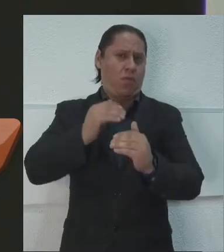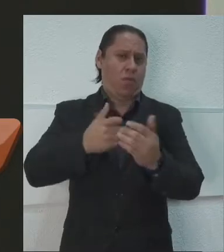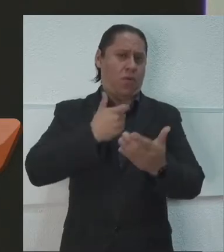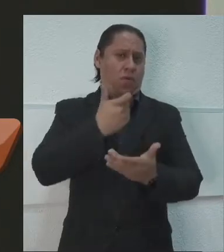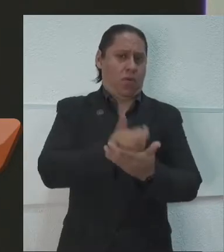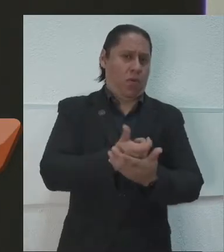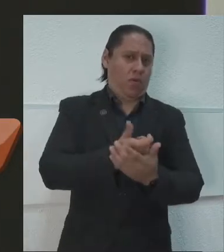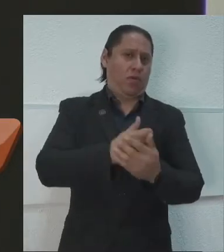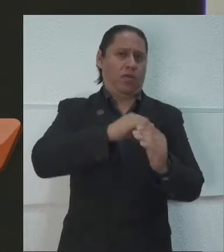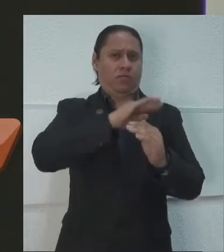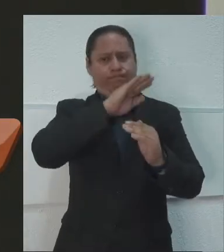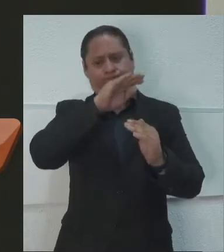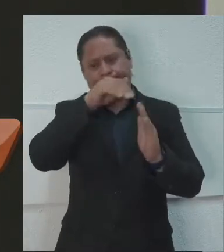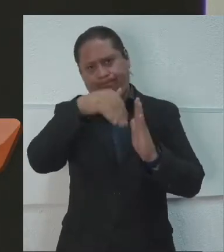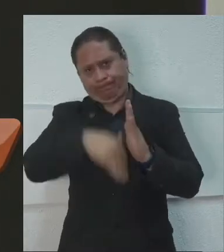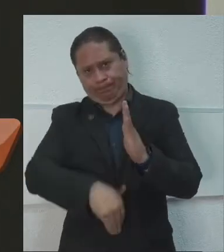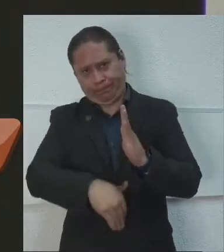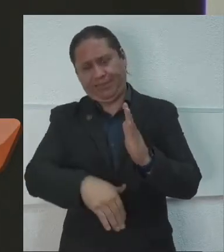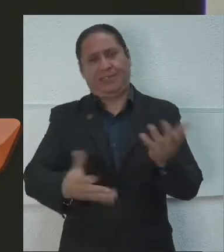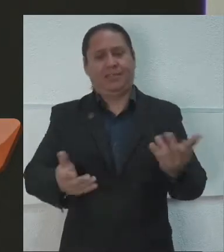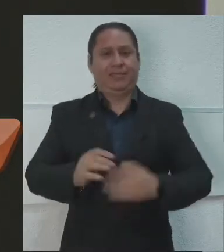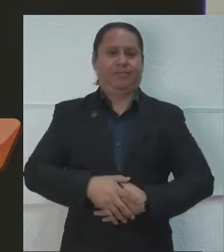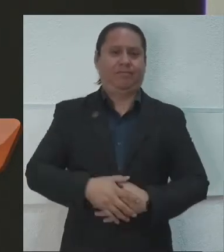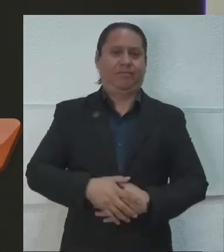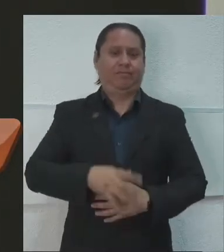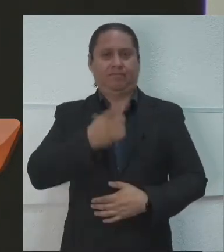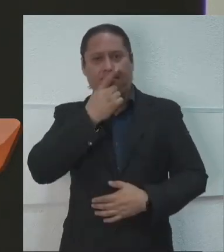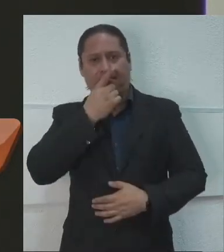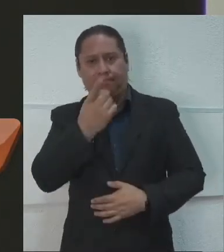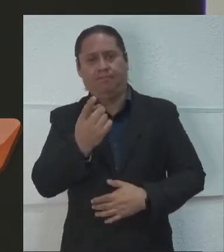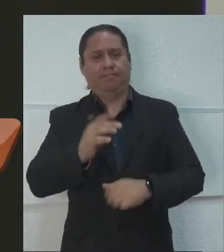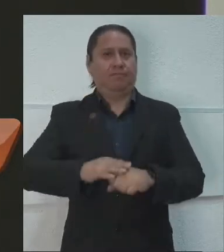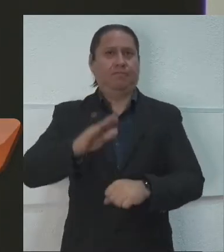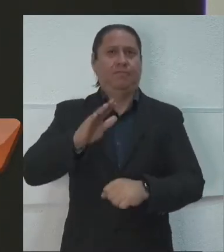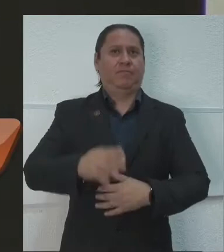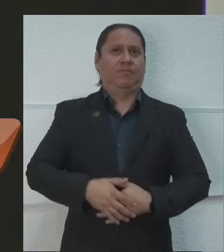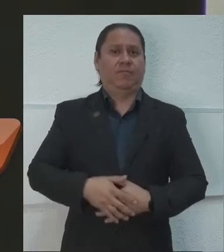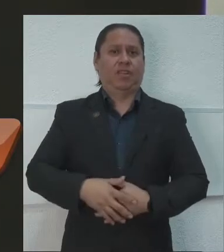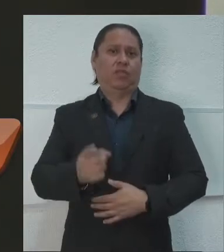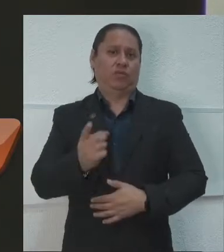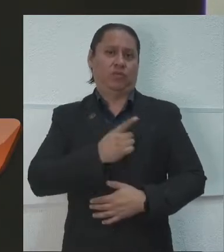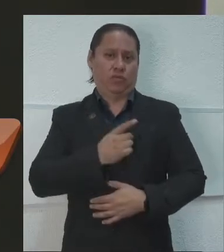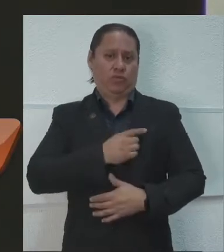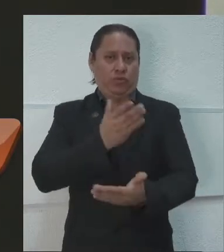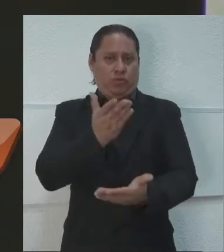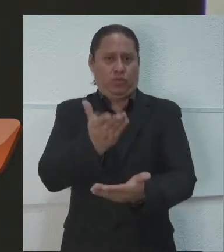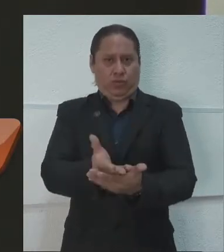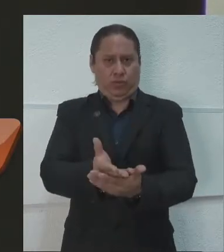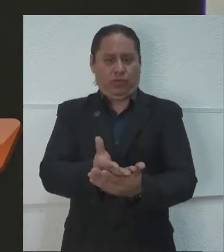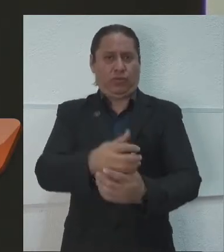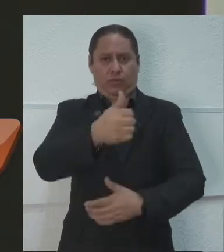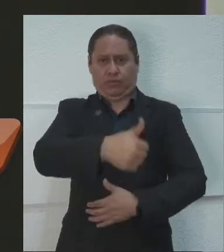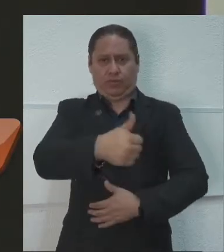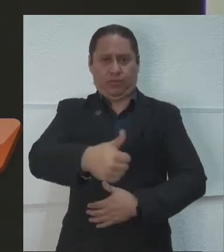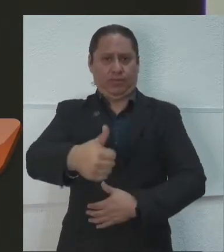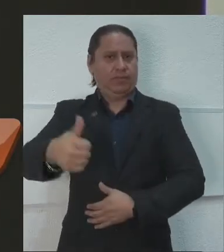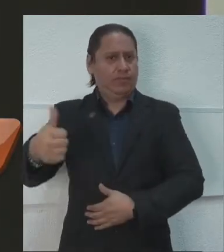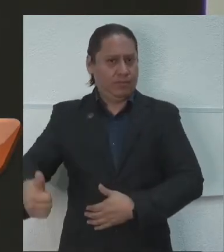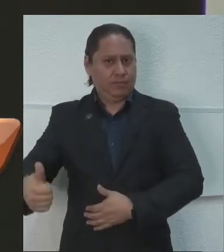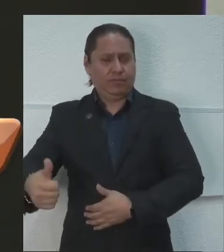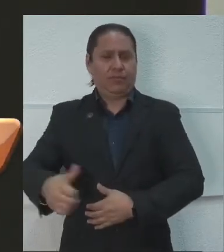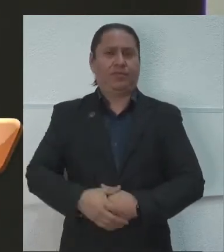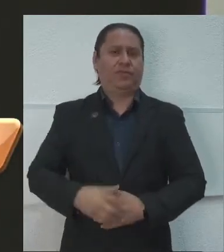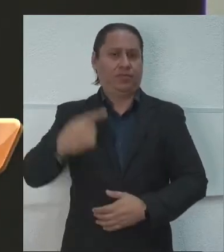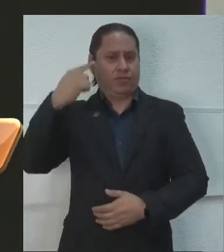en decadencia. Y bueno, ¿qué les puedo decir más que solicitarles respetuosamente a cada uno y a cada una